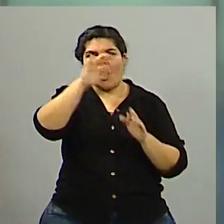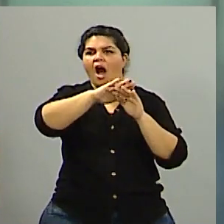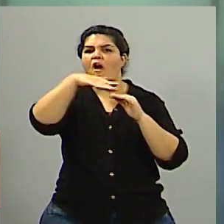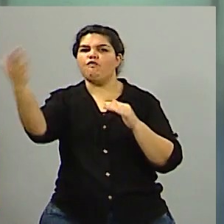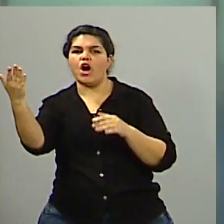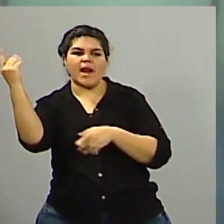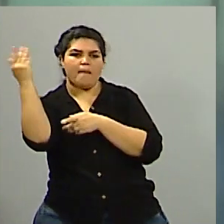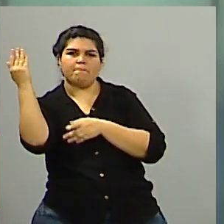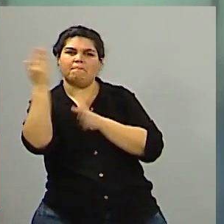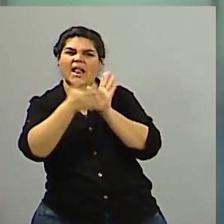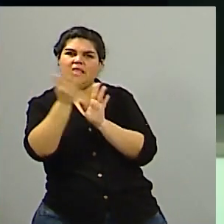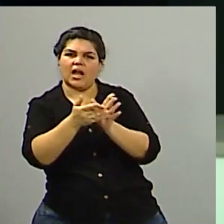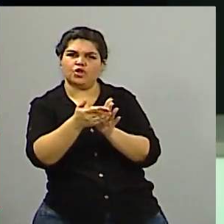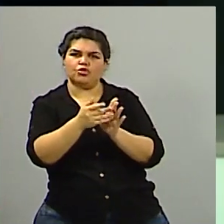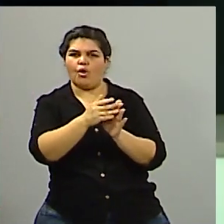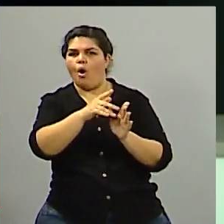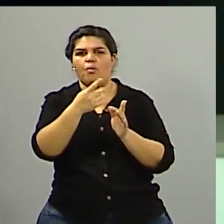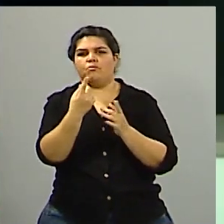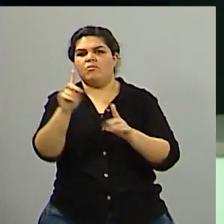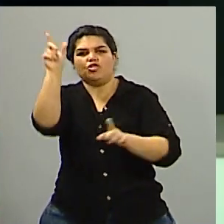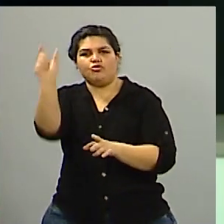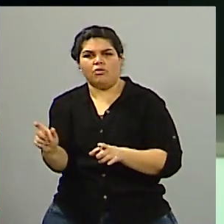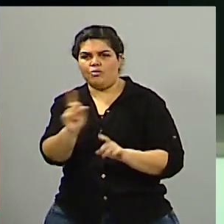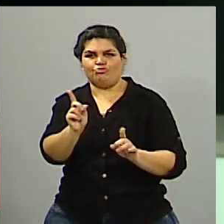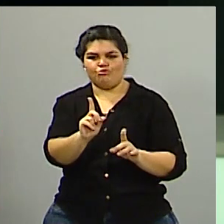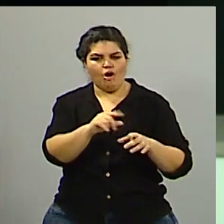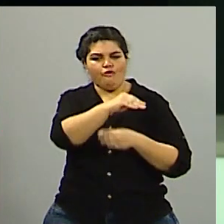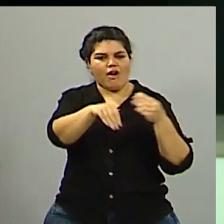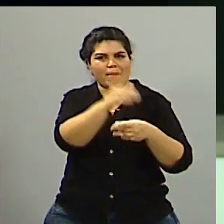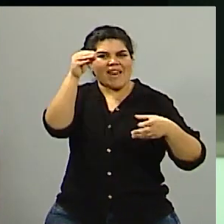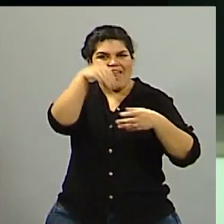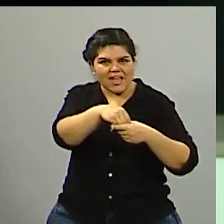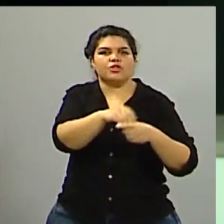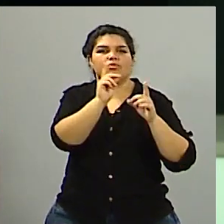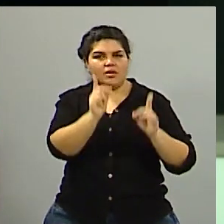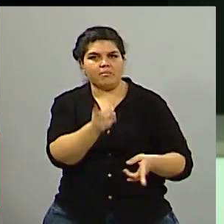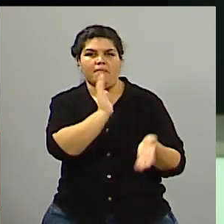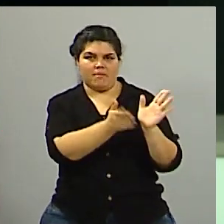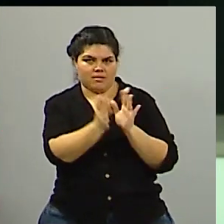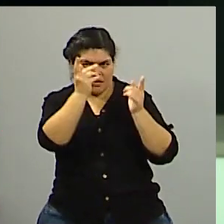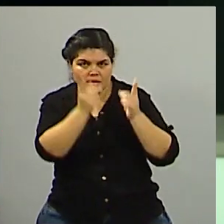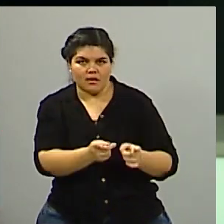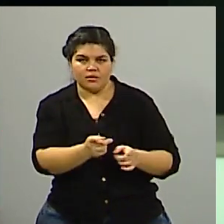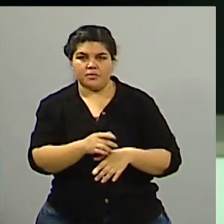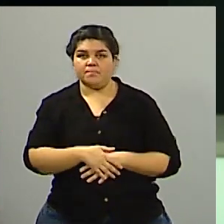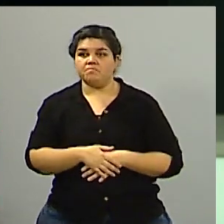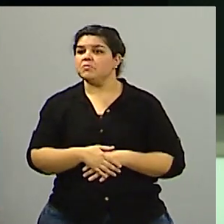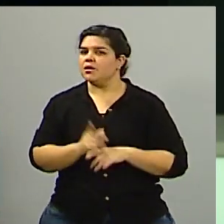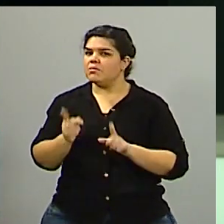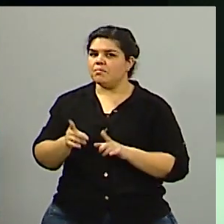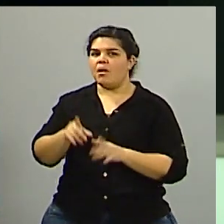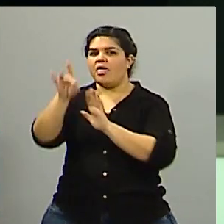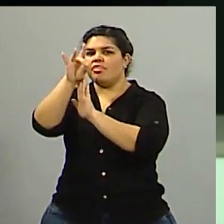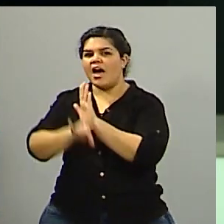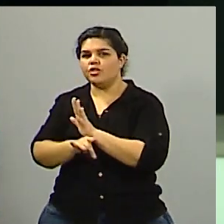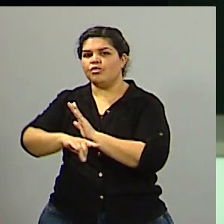¿no? Los datos a nivel mundial, a nivel regional, en Argentina y en Mendoza nos muestran la